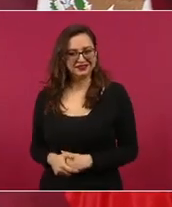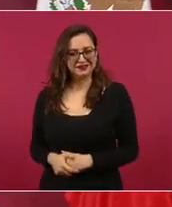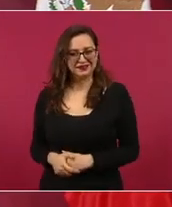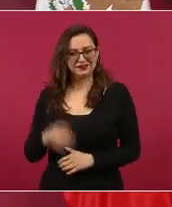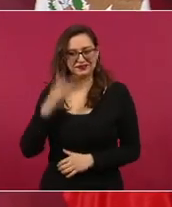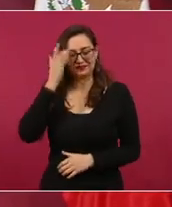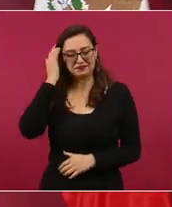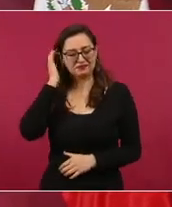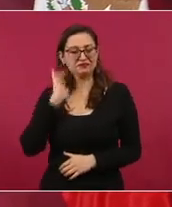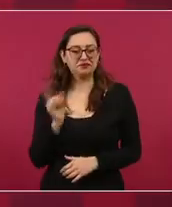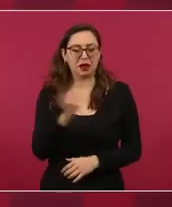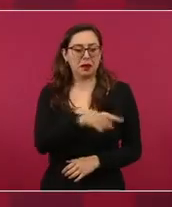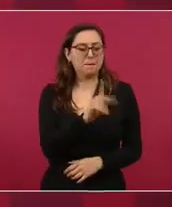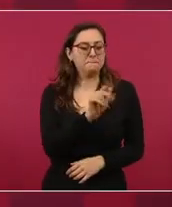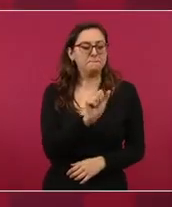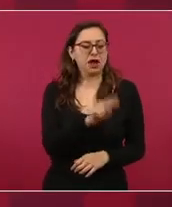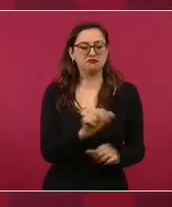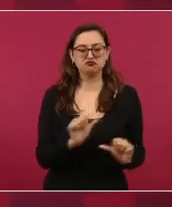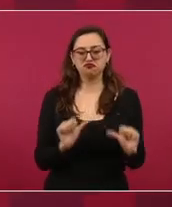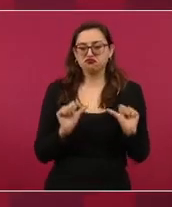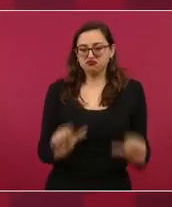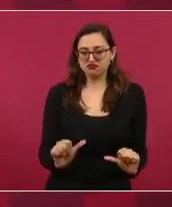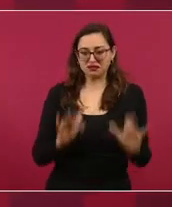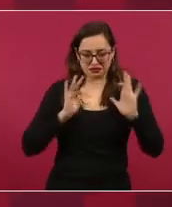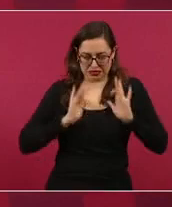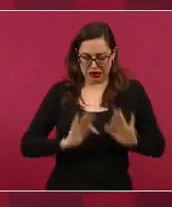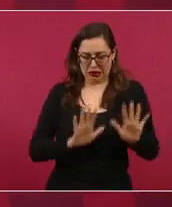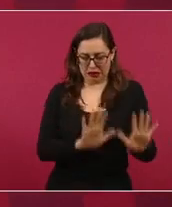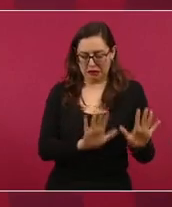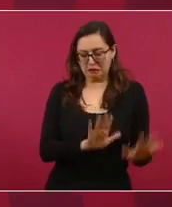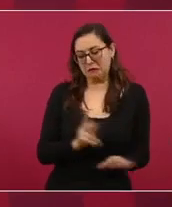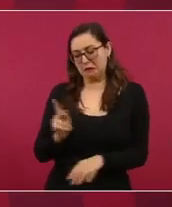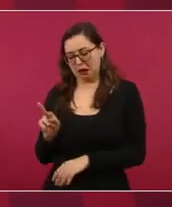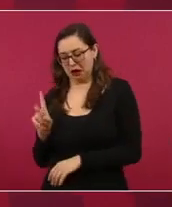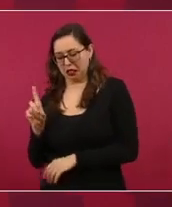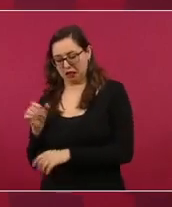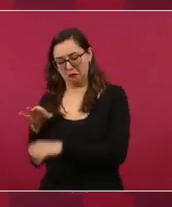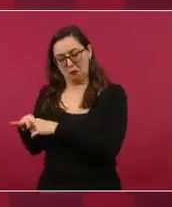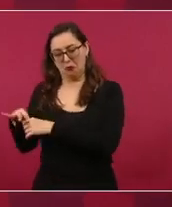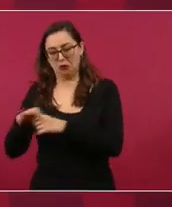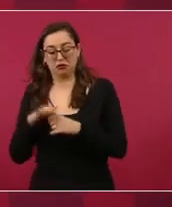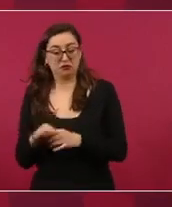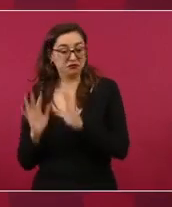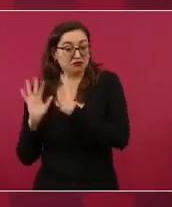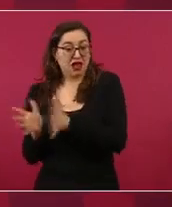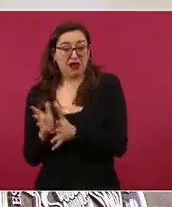Y con eso tenemos mayoría. Entonces, así lo hicieron.